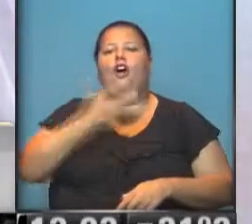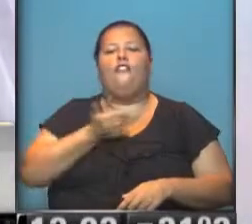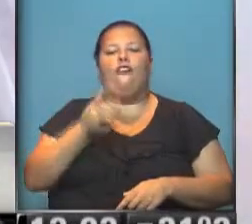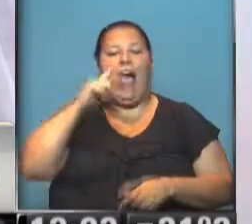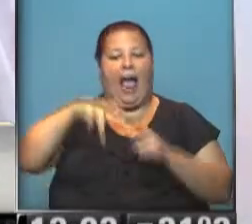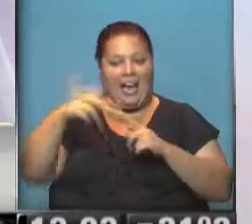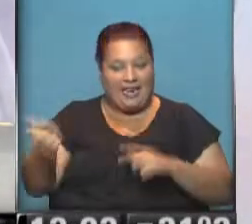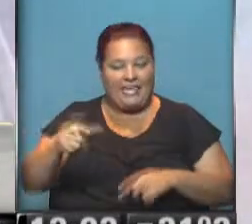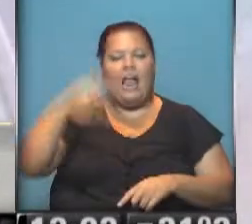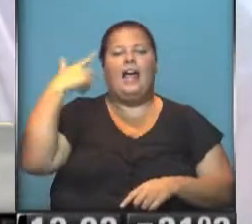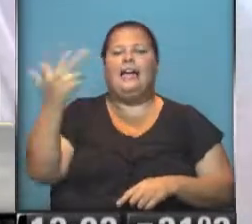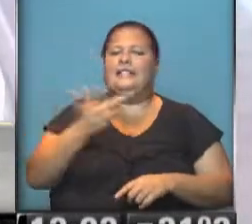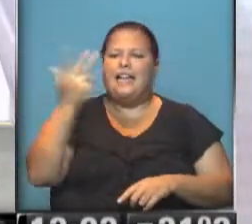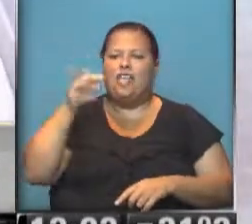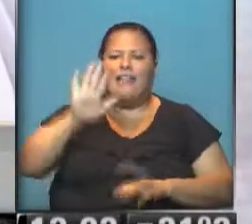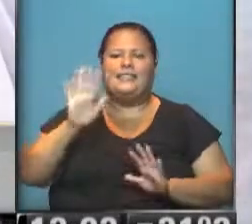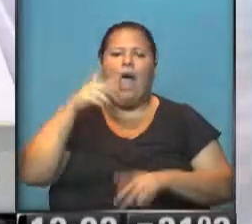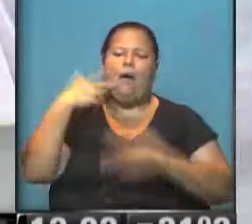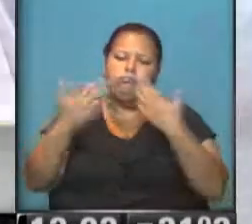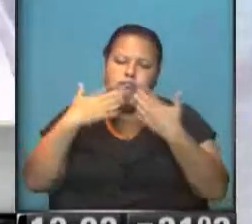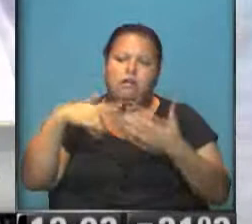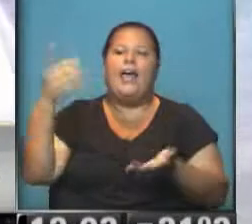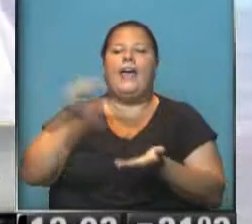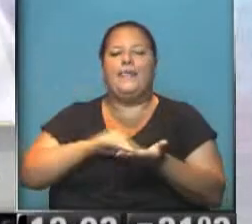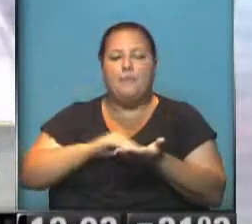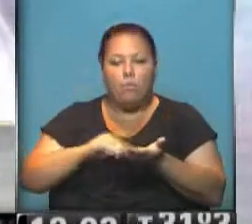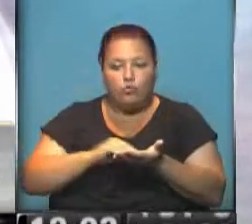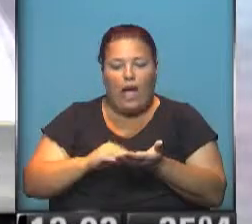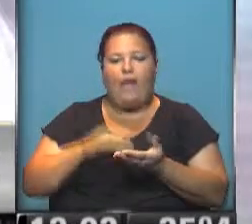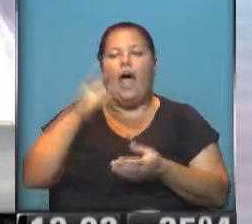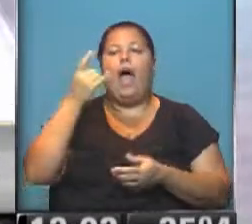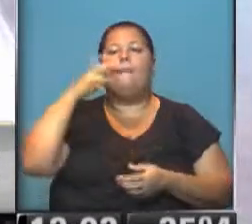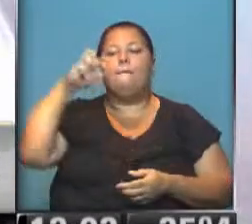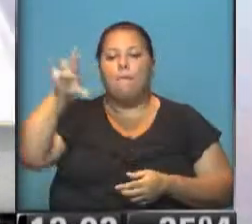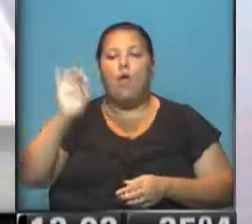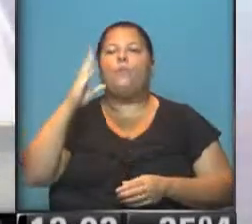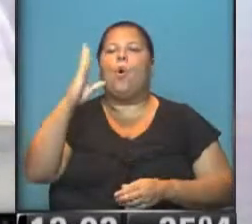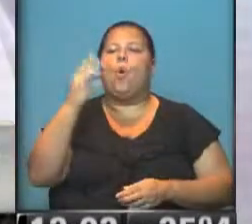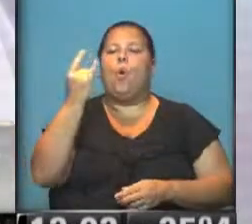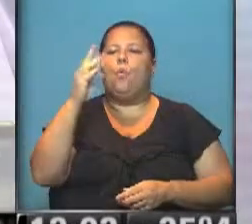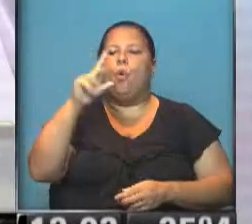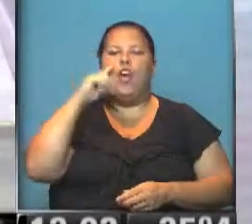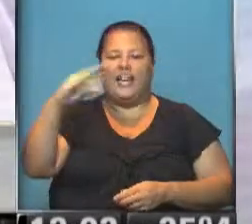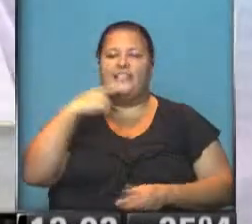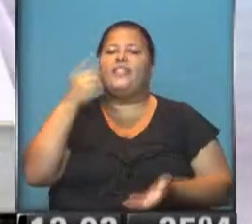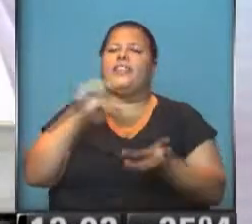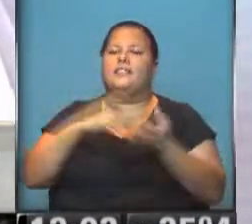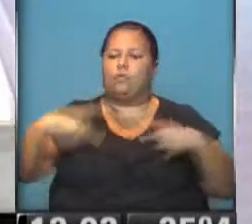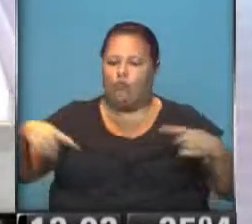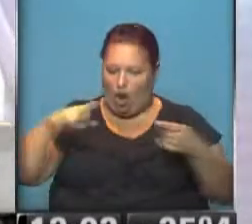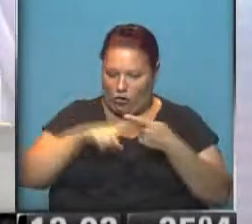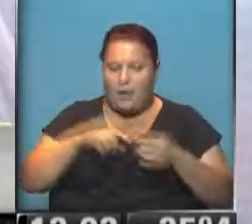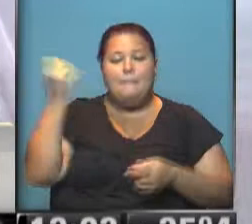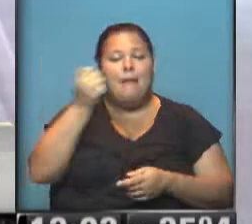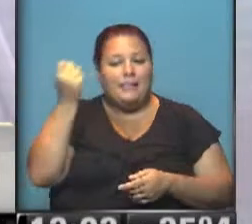hace instantes, después de 3 horas de permanecer ante Fein, fue la diputada de la Unión Pro, Patricia Bullrich. Señaló varias cosas, entre otras, la